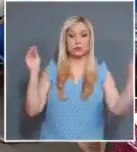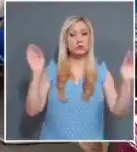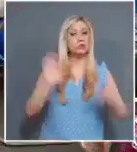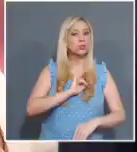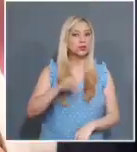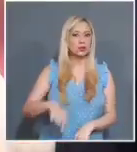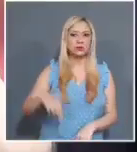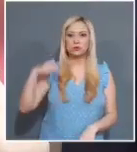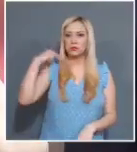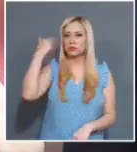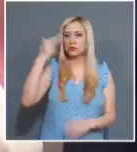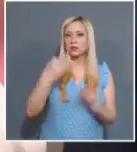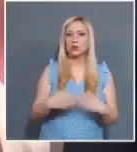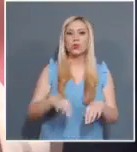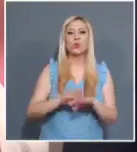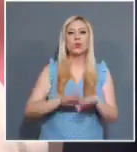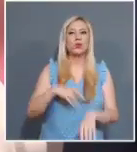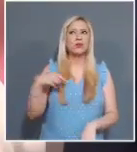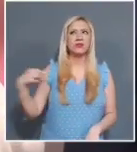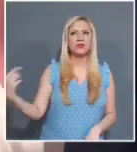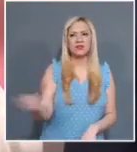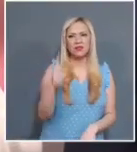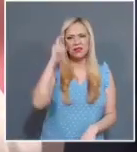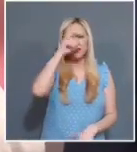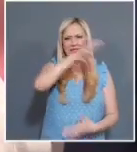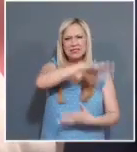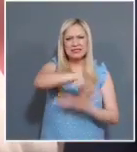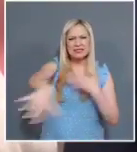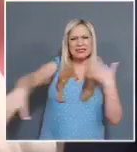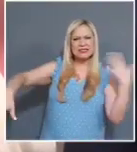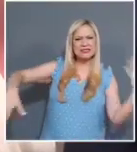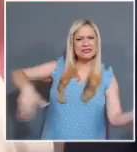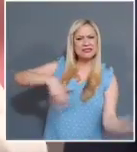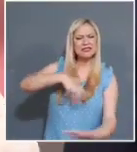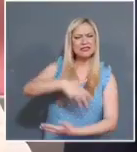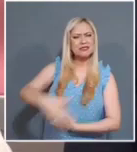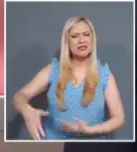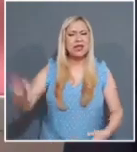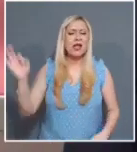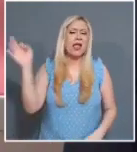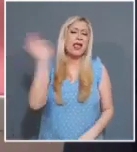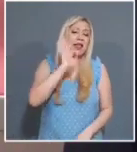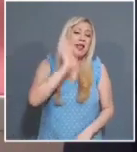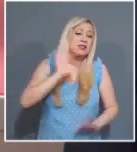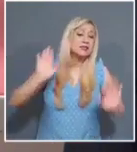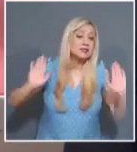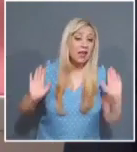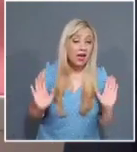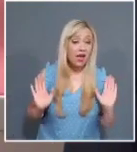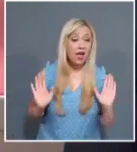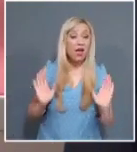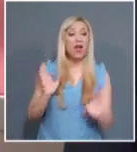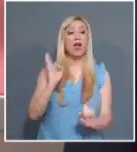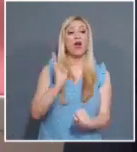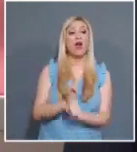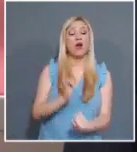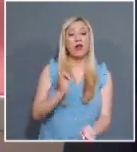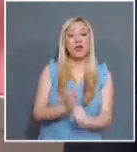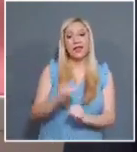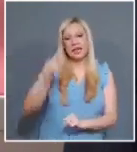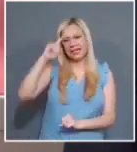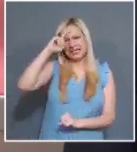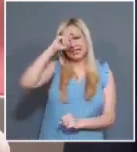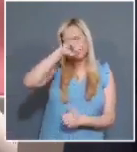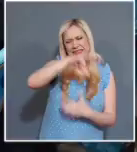social. Yo más bien pienso que quizá estamos, más que en una crisis de este tipo, como en